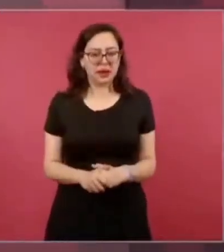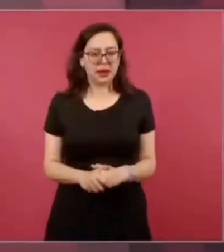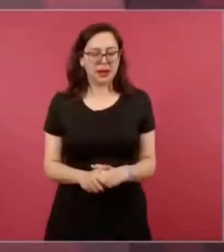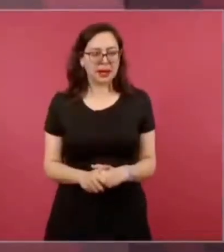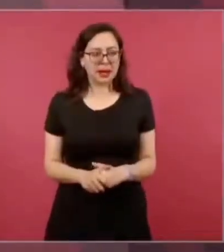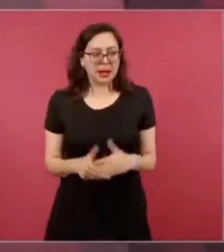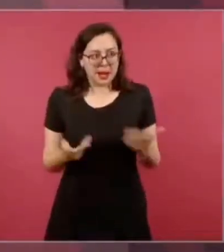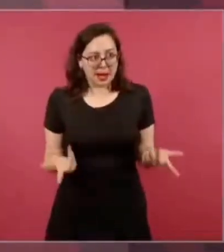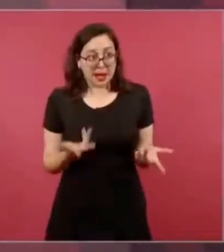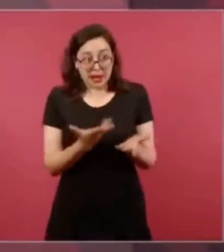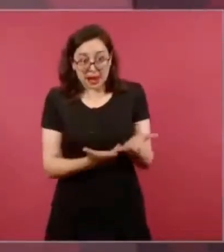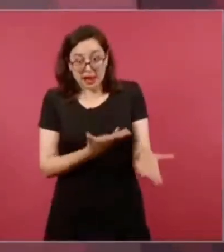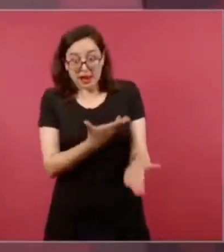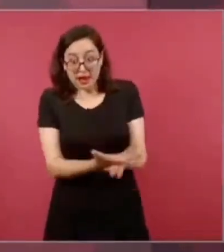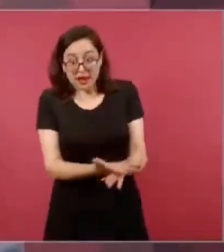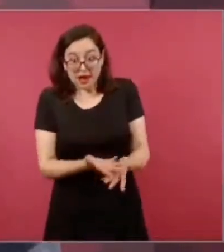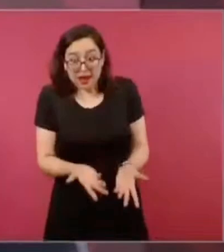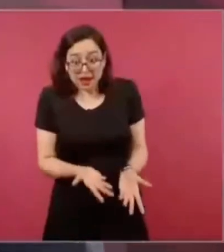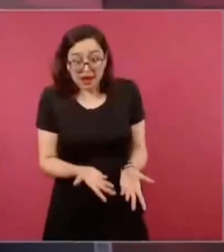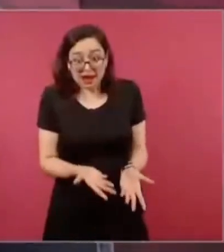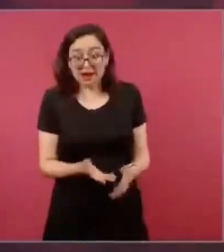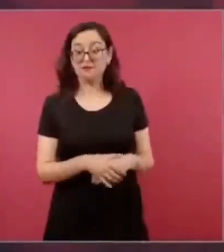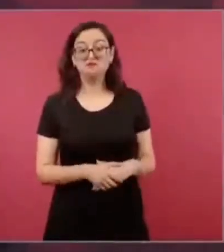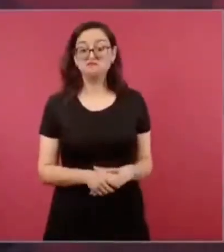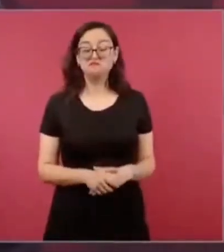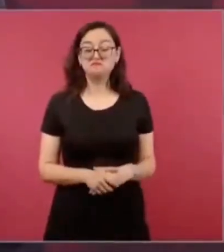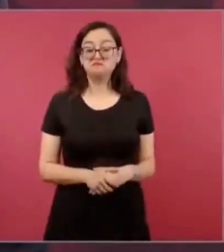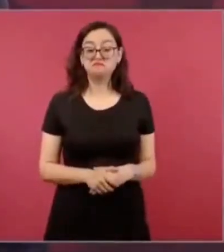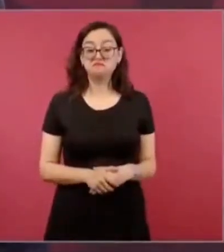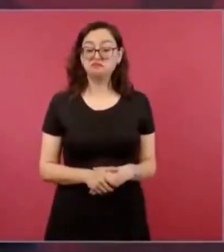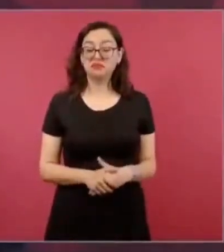Pues no ven lo que hicieron.